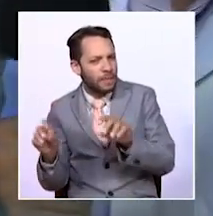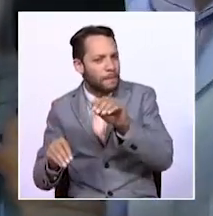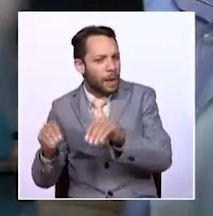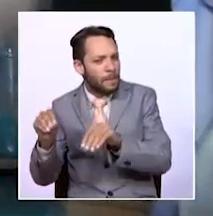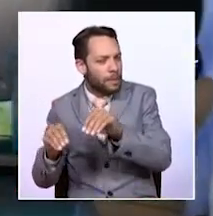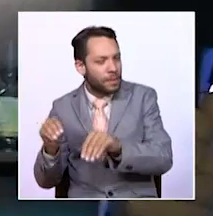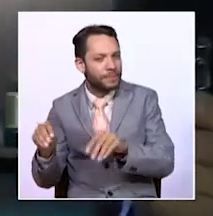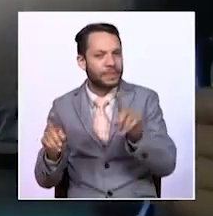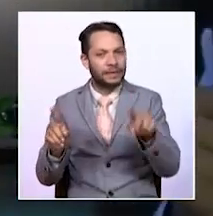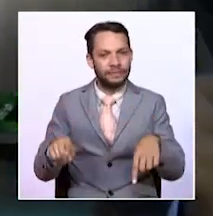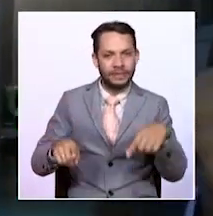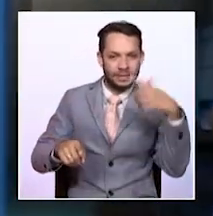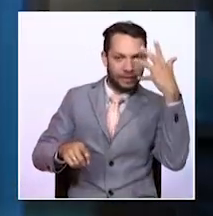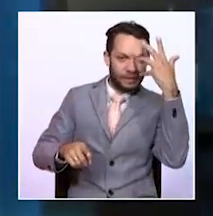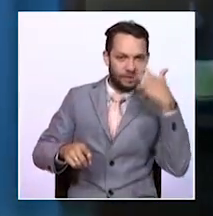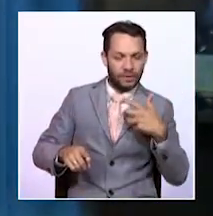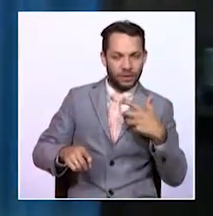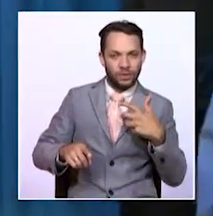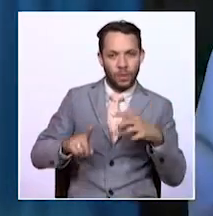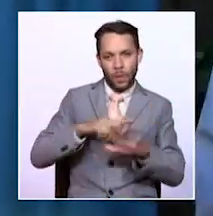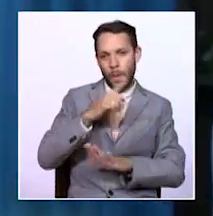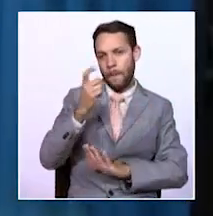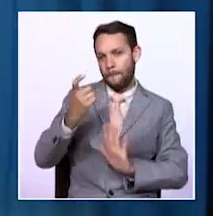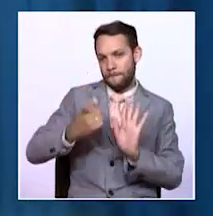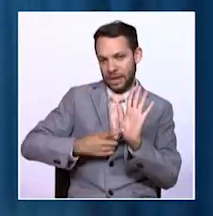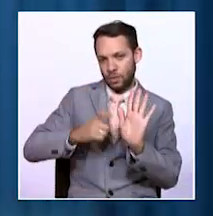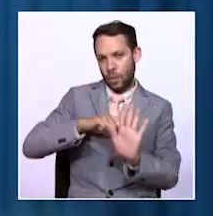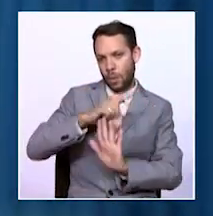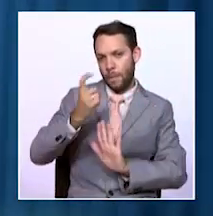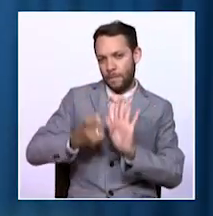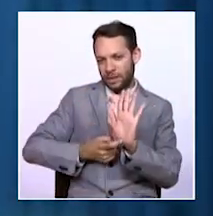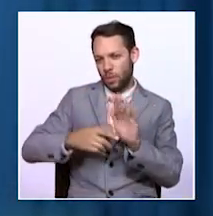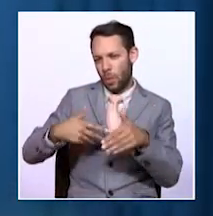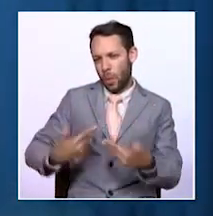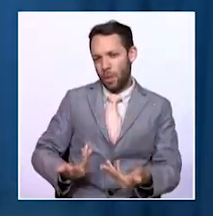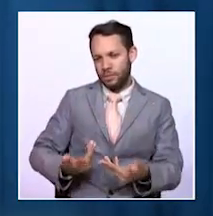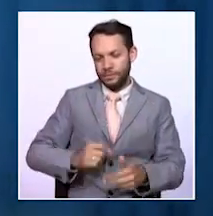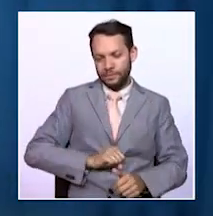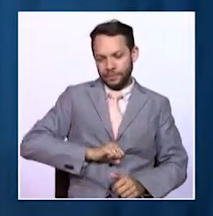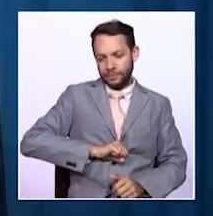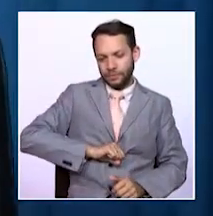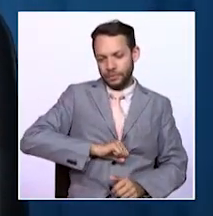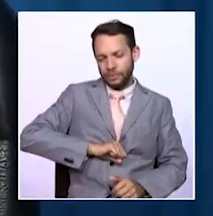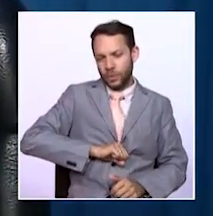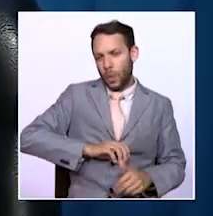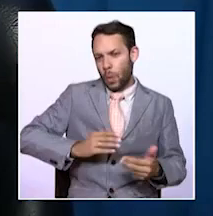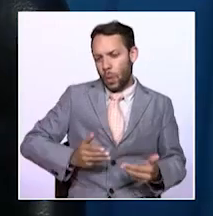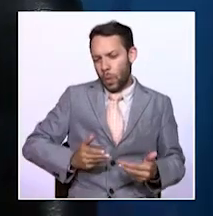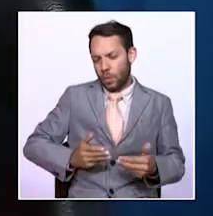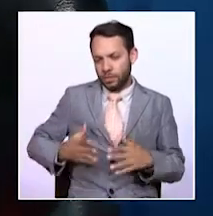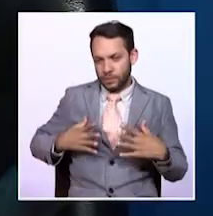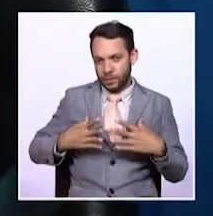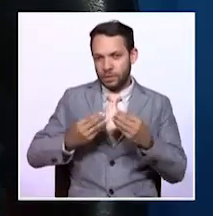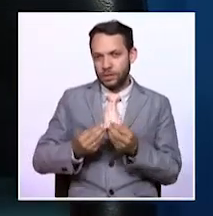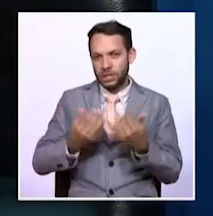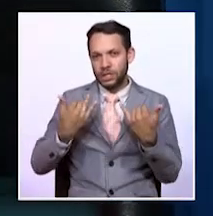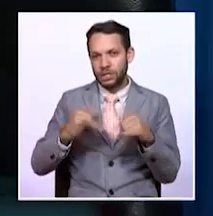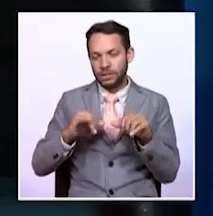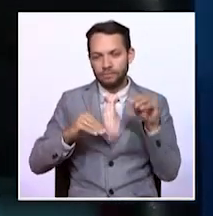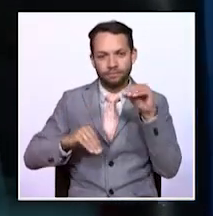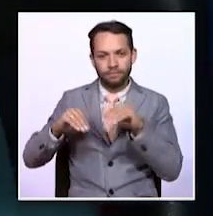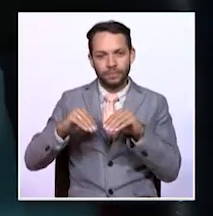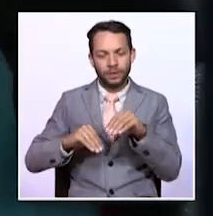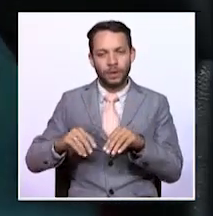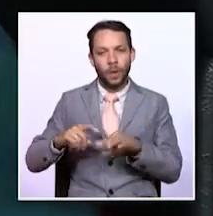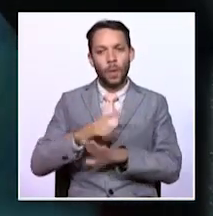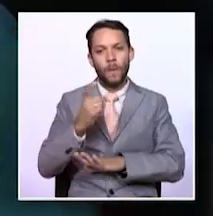la evaluación completa a través de la ecografía. Bueno, en general con ecografía podemos ver casi la mayoría de nuestros órganos del